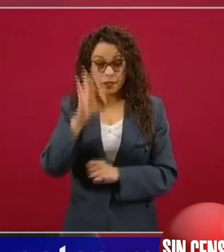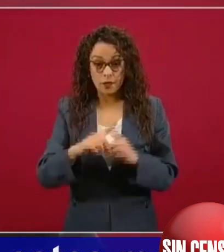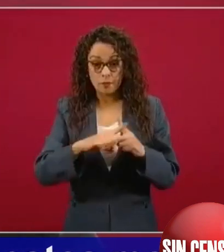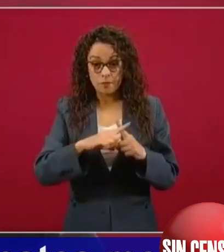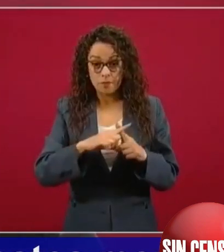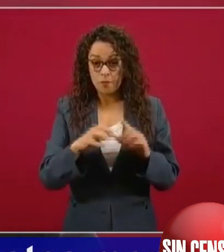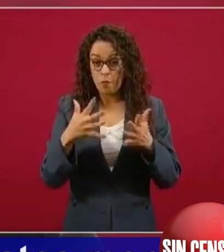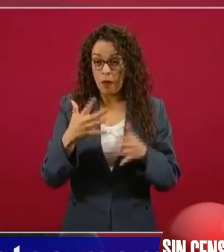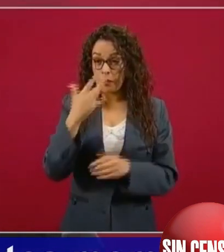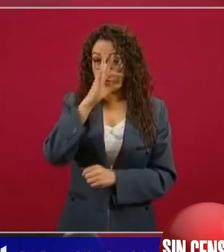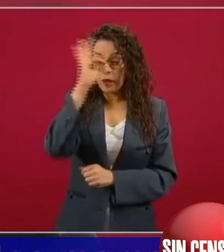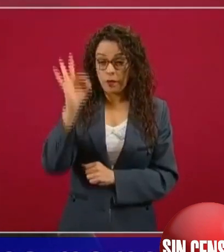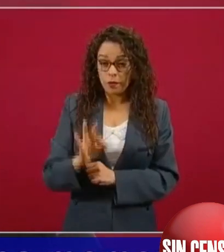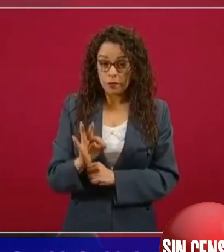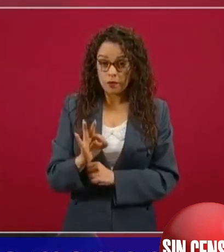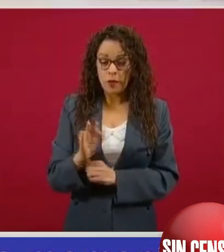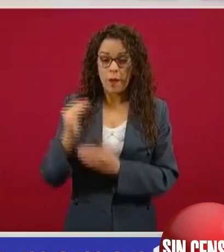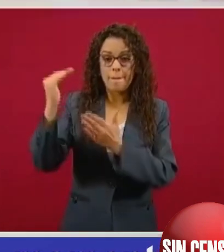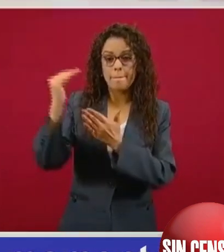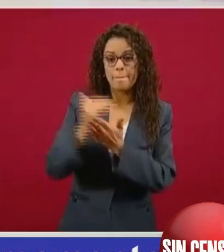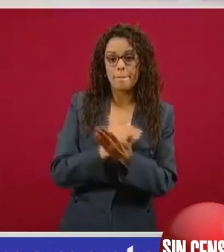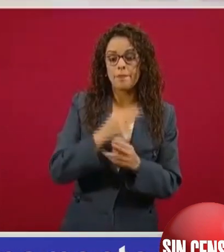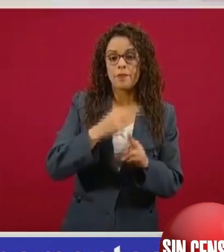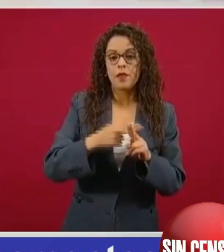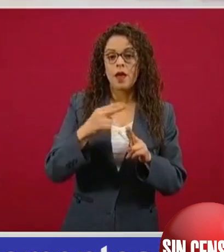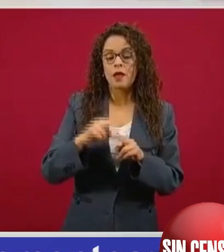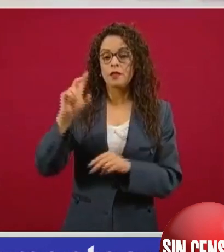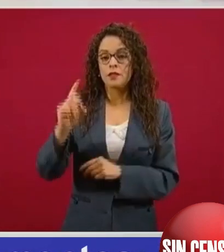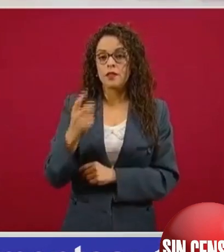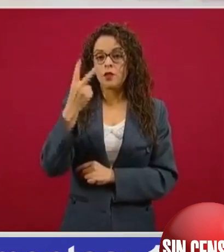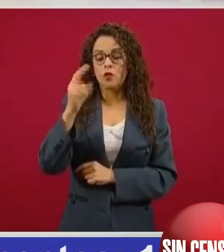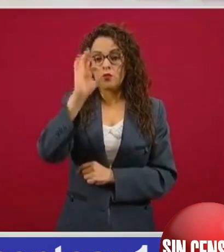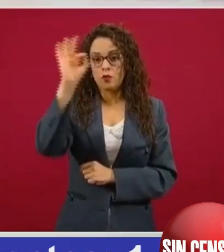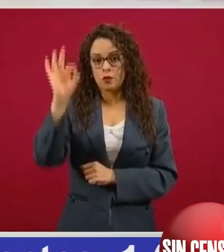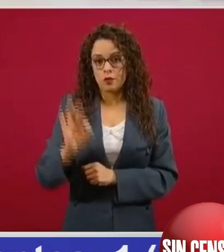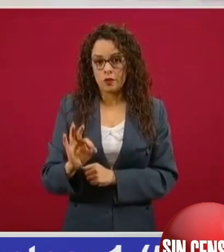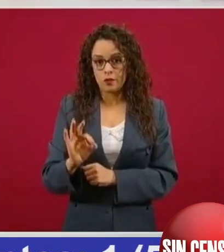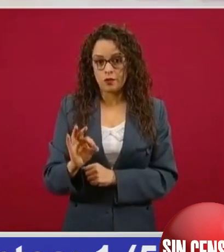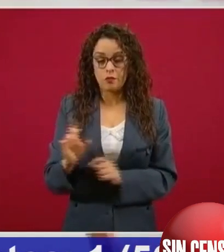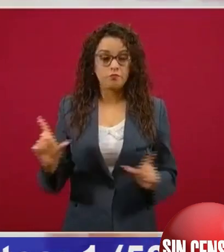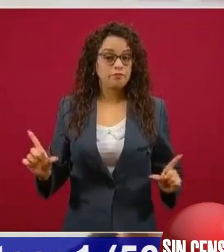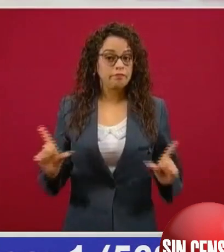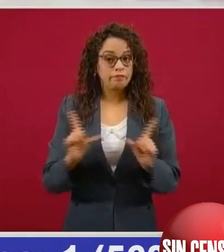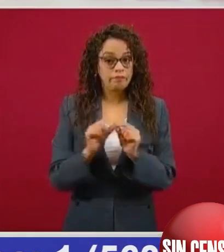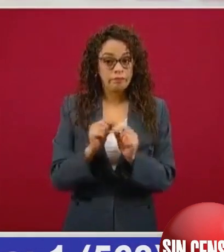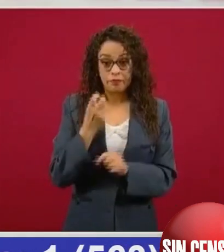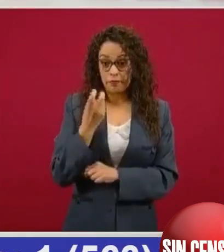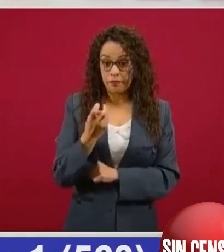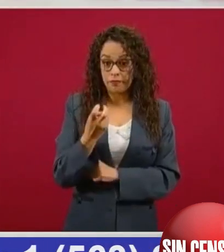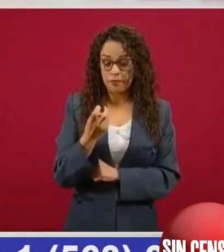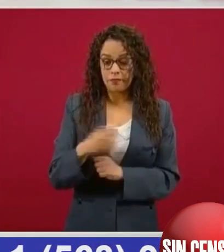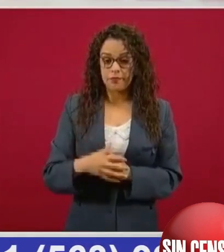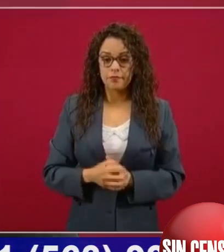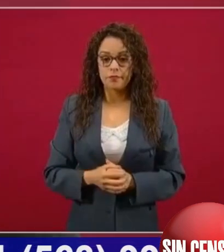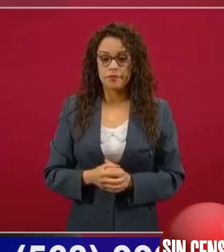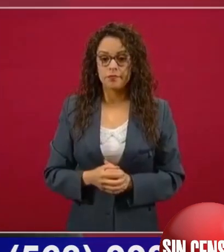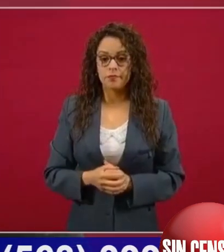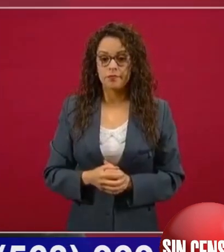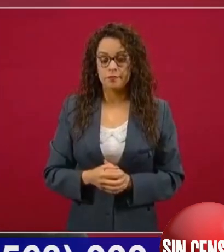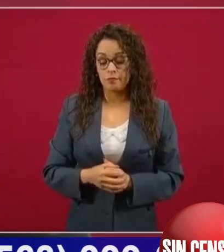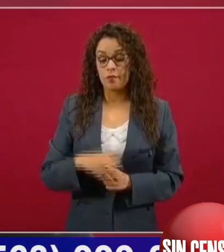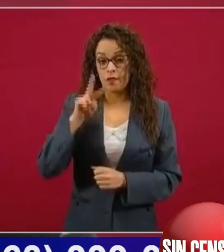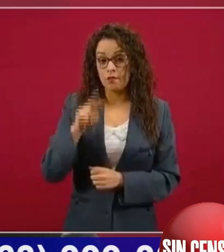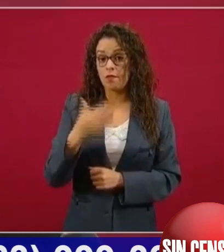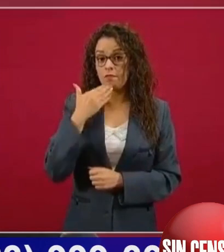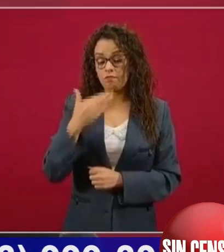al 50%, bajó hasta 32%. En conclusión, es loable el esfuerzo que